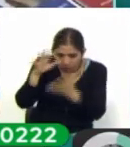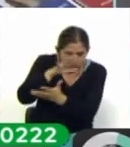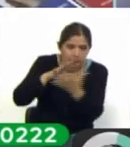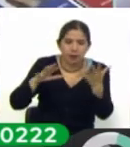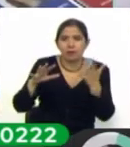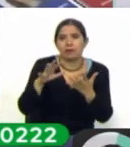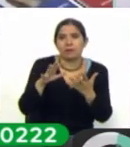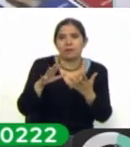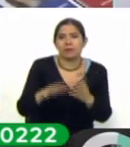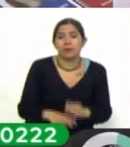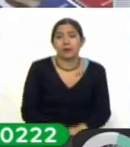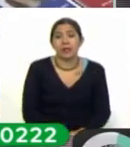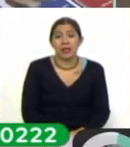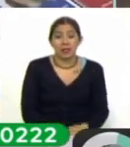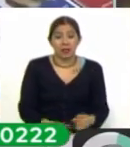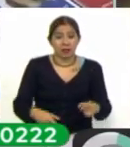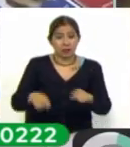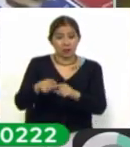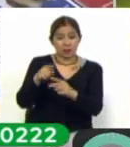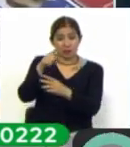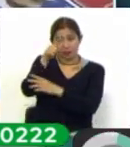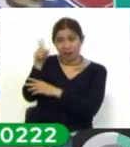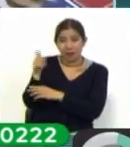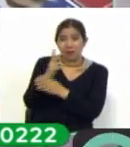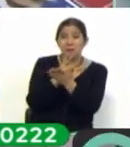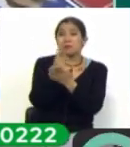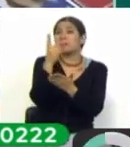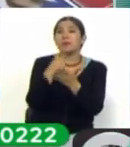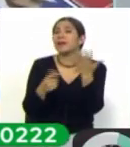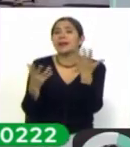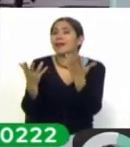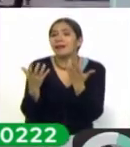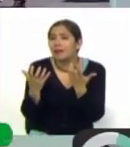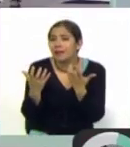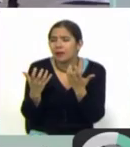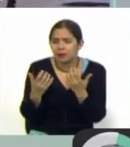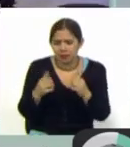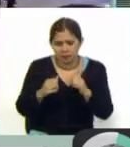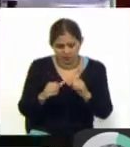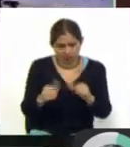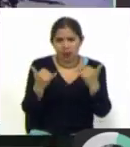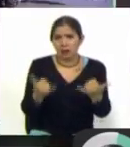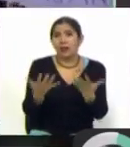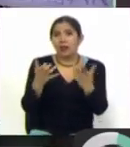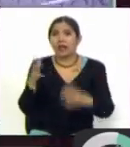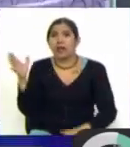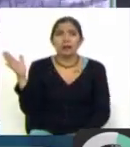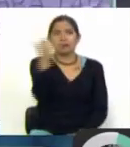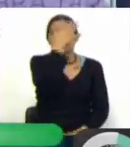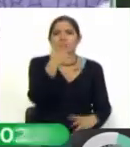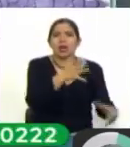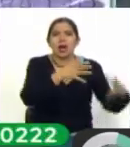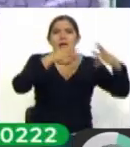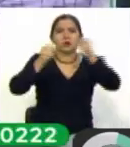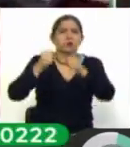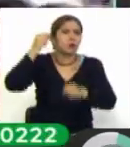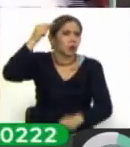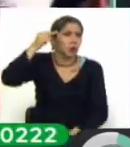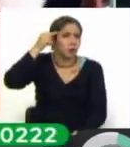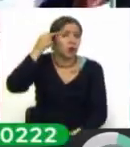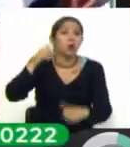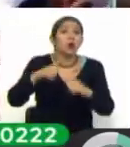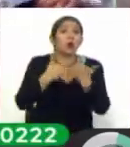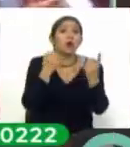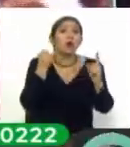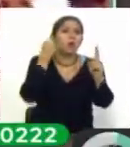boliviano, cuando sus verdaderas intenciones fueron y son la toma del gobierno a través de un golpe